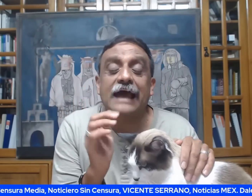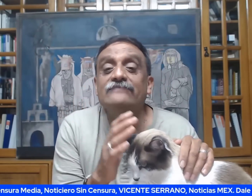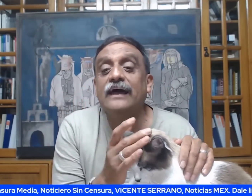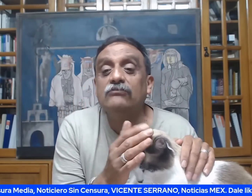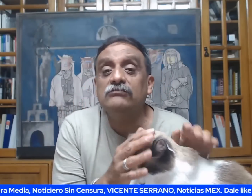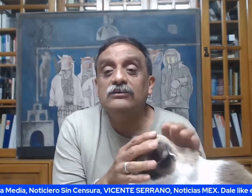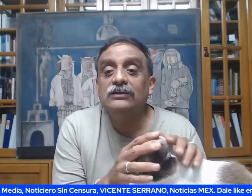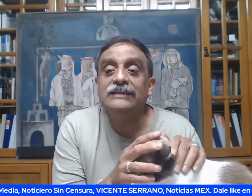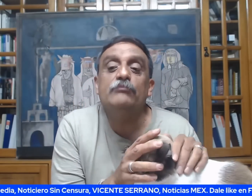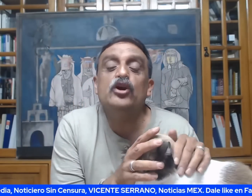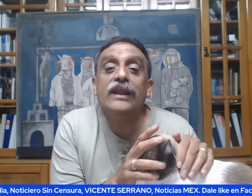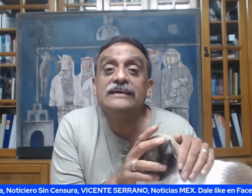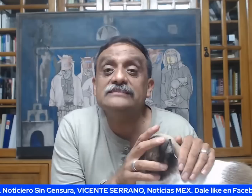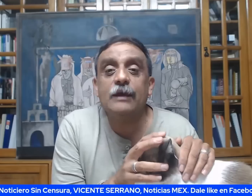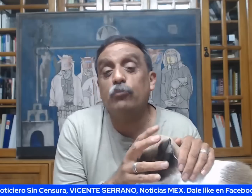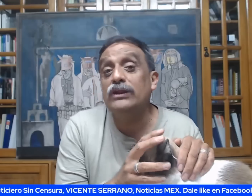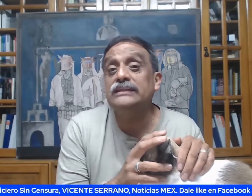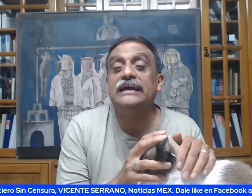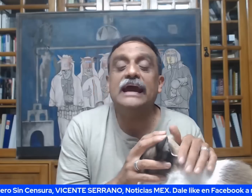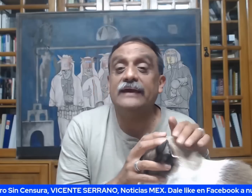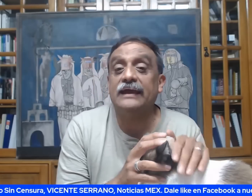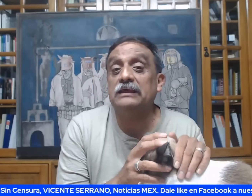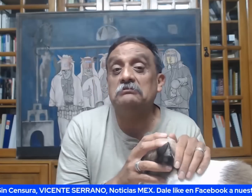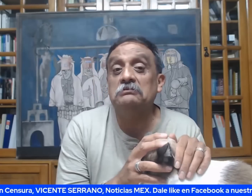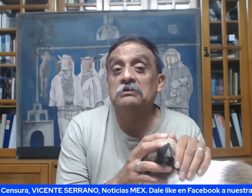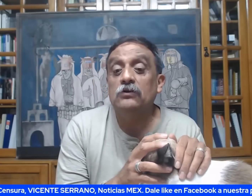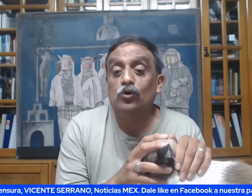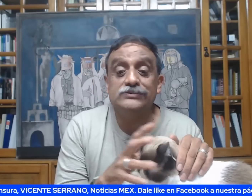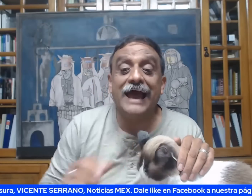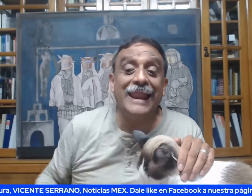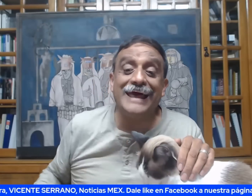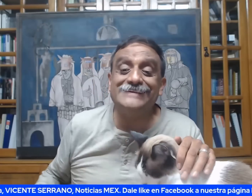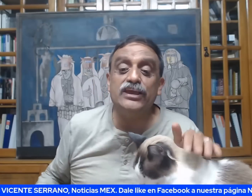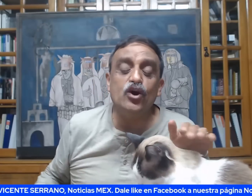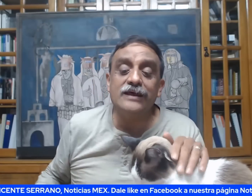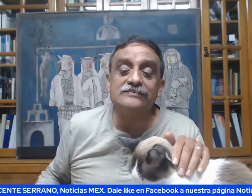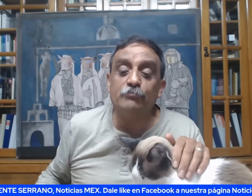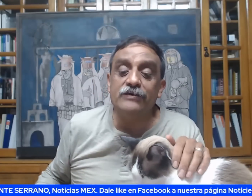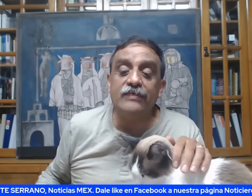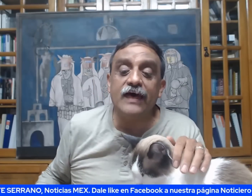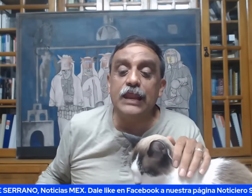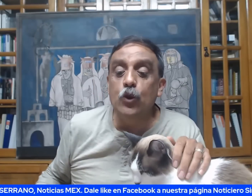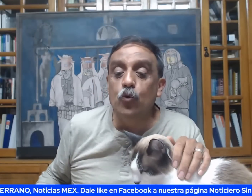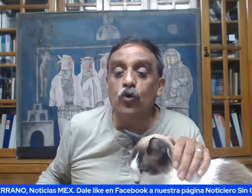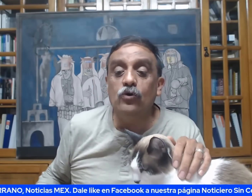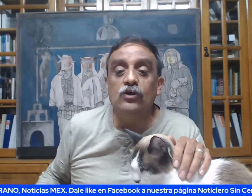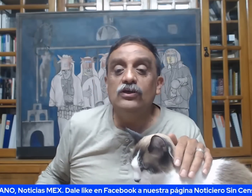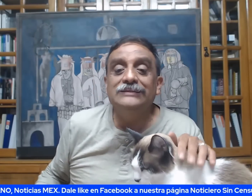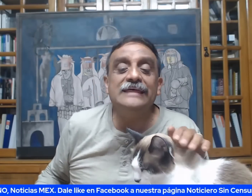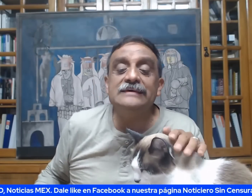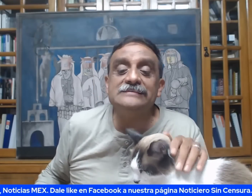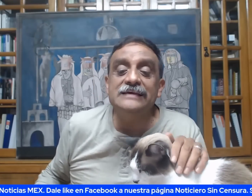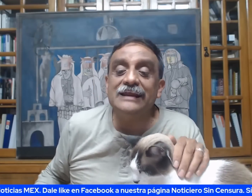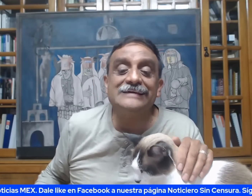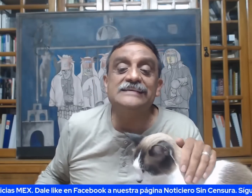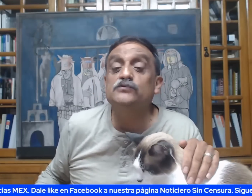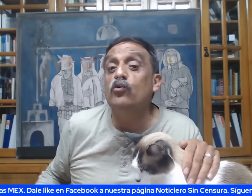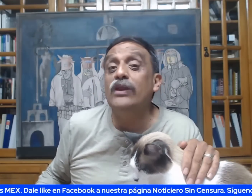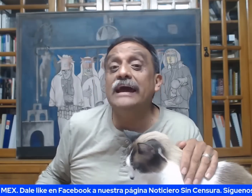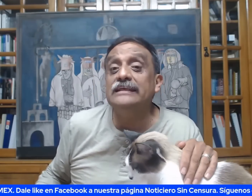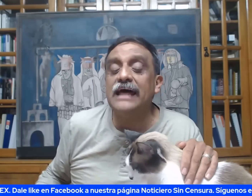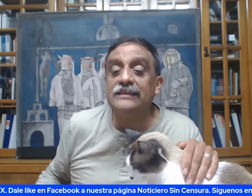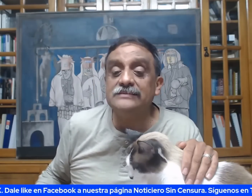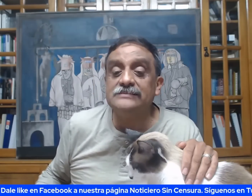al escándalo de violencia política de género. O sea, la señora se puede dar el lujo de decir